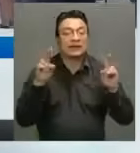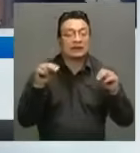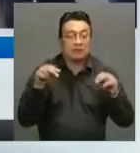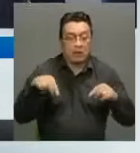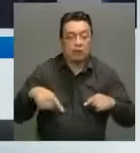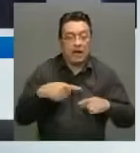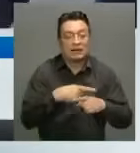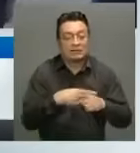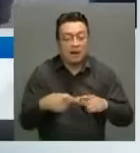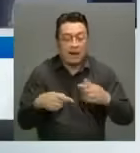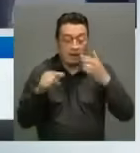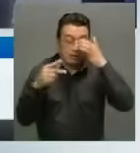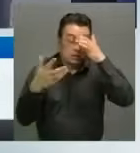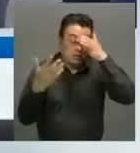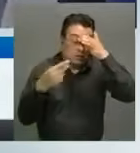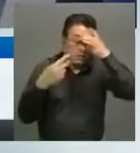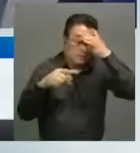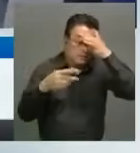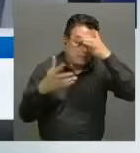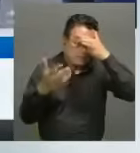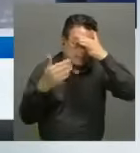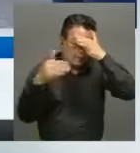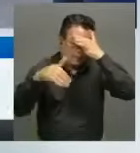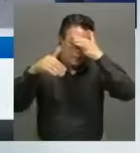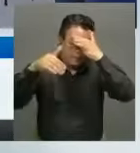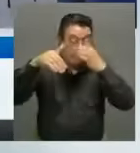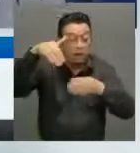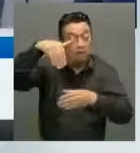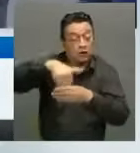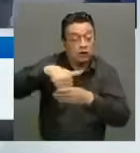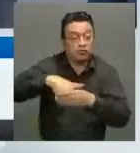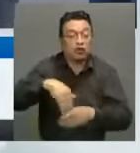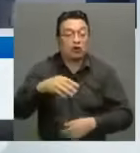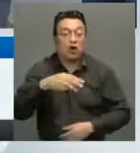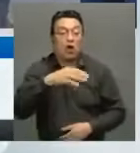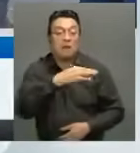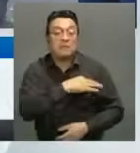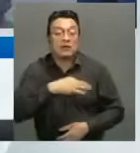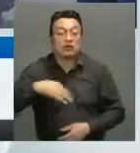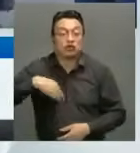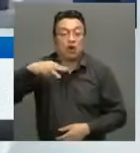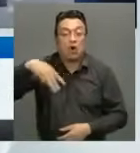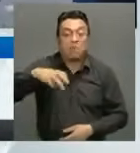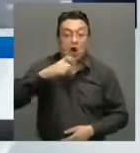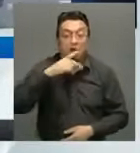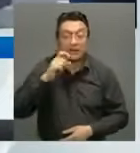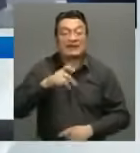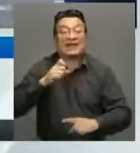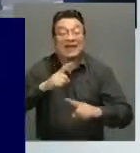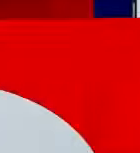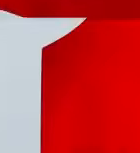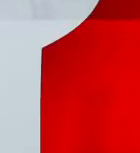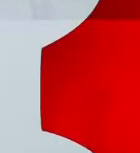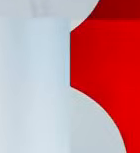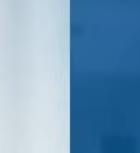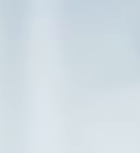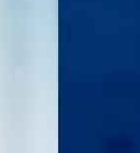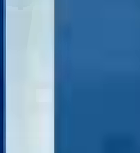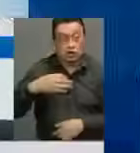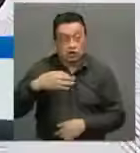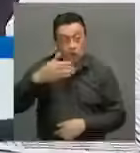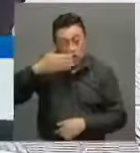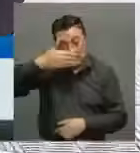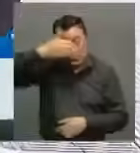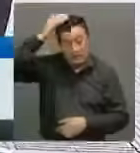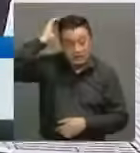semana. Entre otros, por supuesto, la votación del ministro Carlos Montes y del exministro Giorgio Jackson, que llegó muy temprano a votar en el Blas